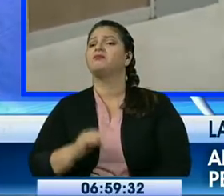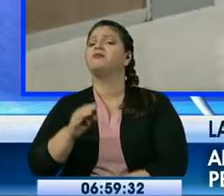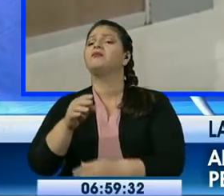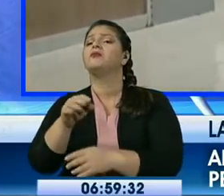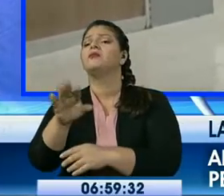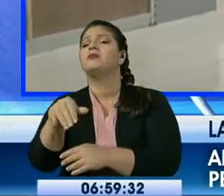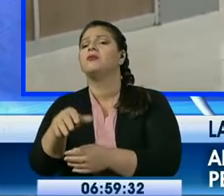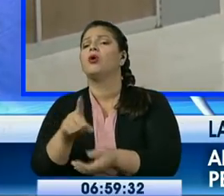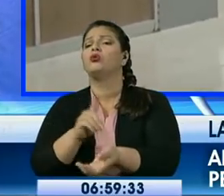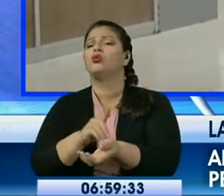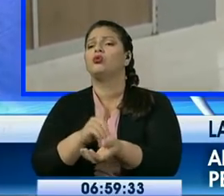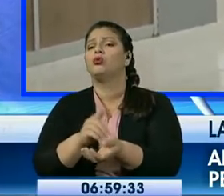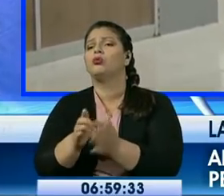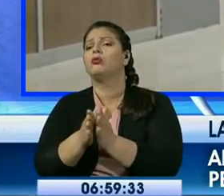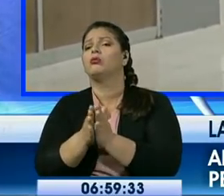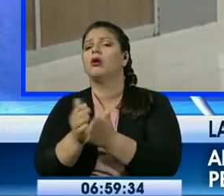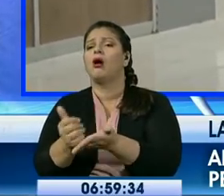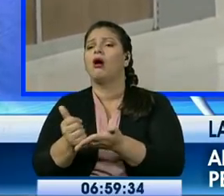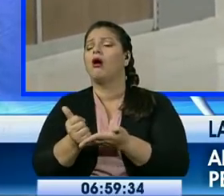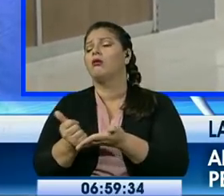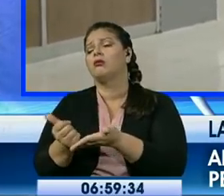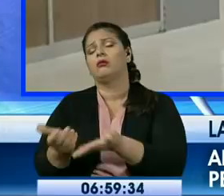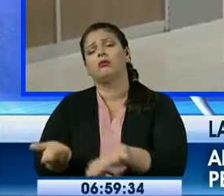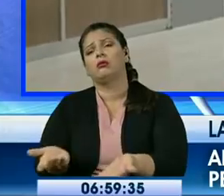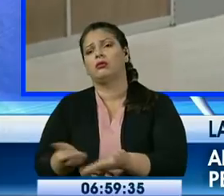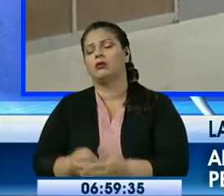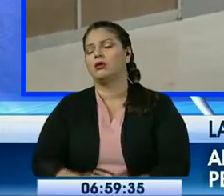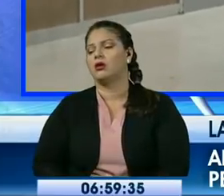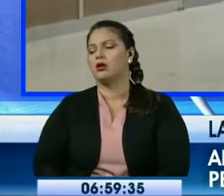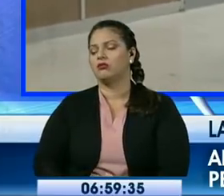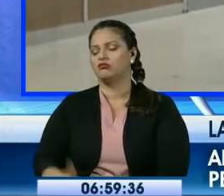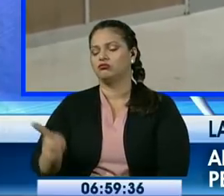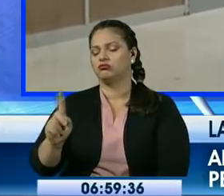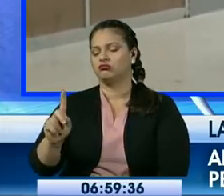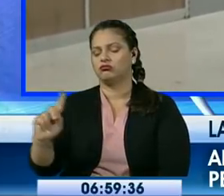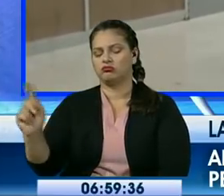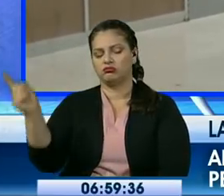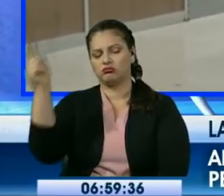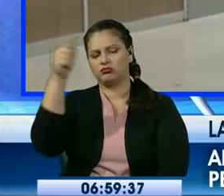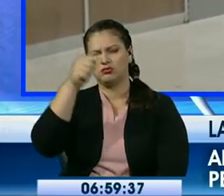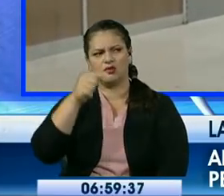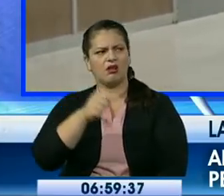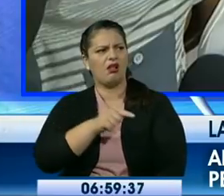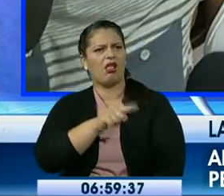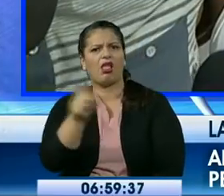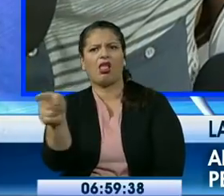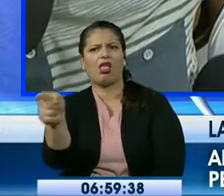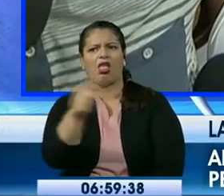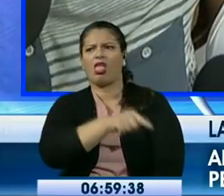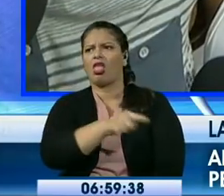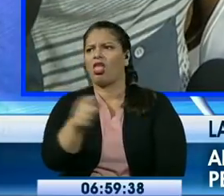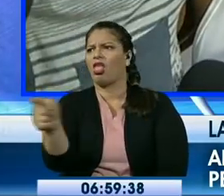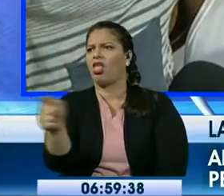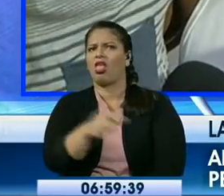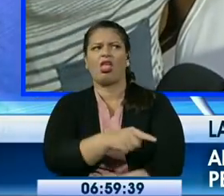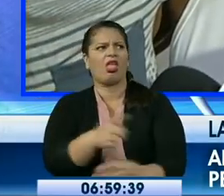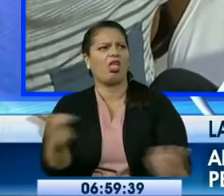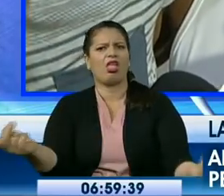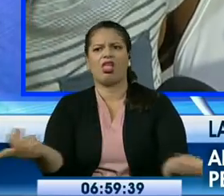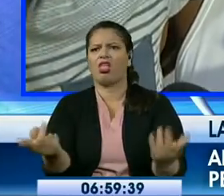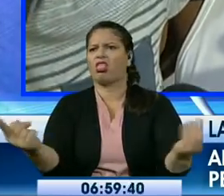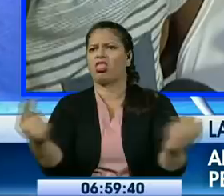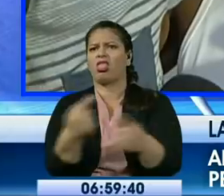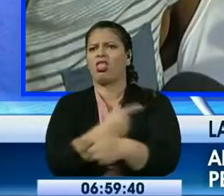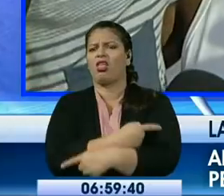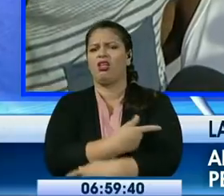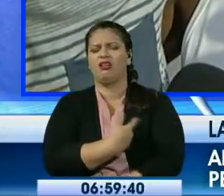Y es lamentable que no se les explique, Luis, a los ciudadanos. Tal vez, esto especulando un poco, ¿no? Tal vez el médico consideró